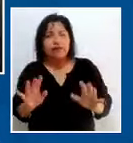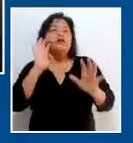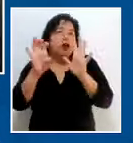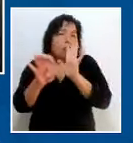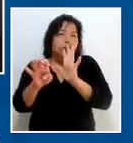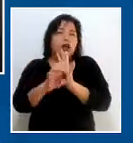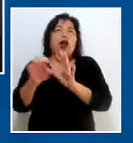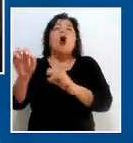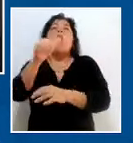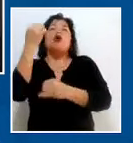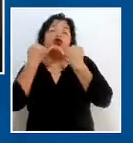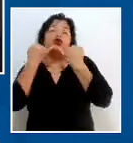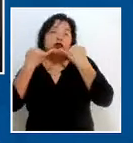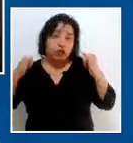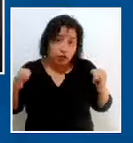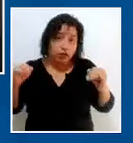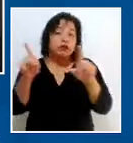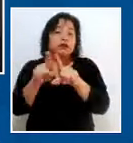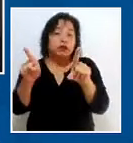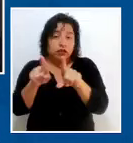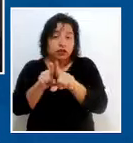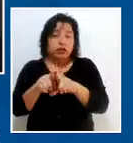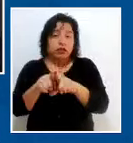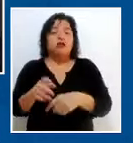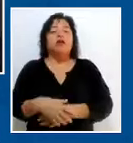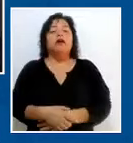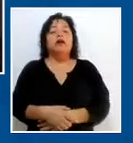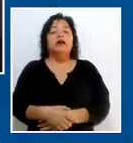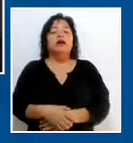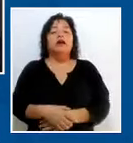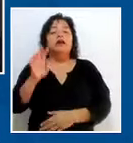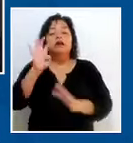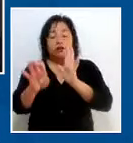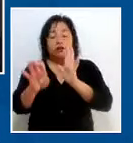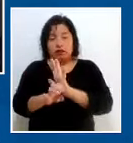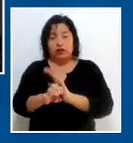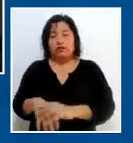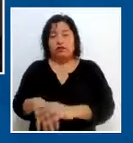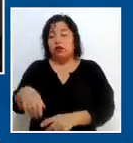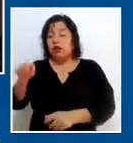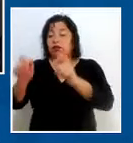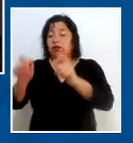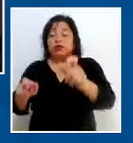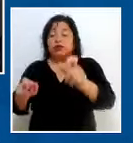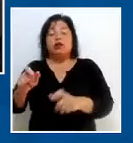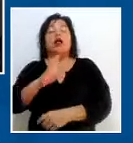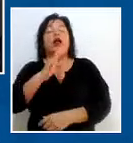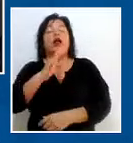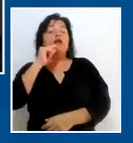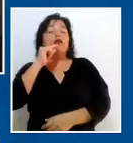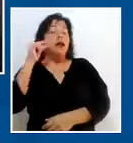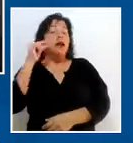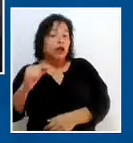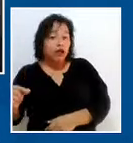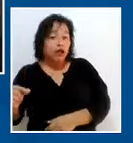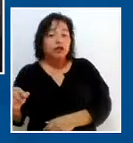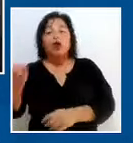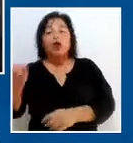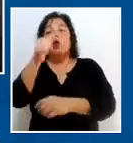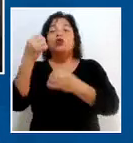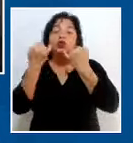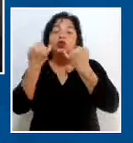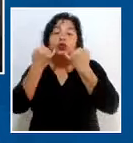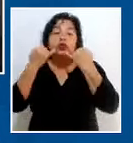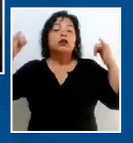¿no? En nuestra ciudadanía también habla quechua, aymara, que pueda también brindar información en